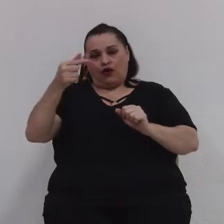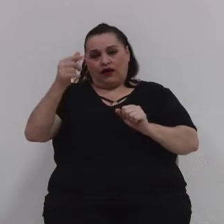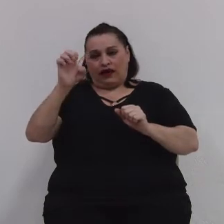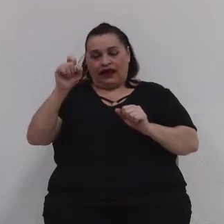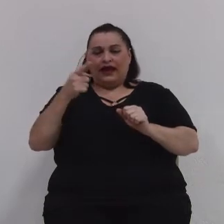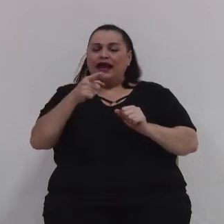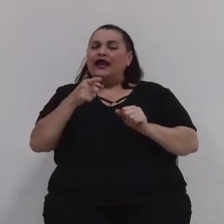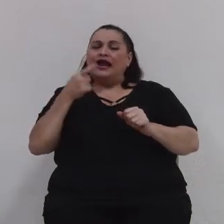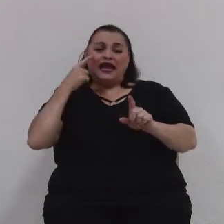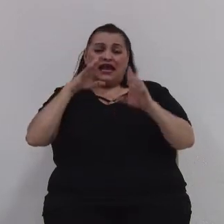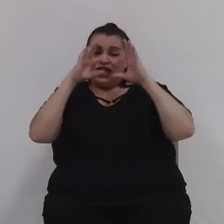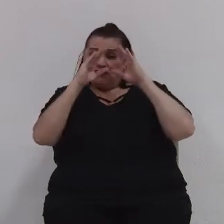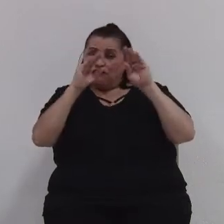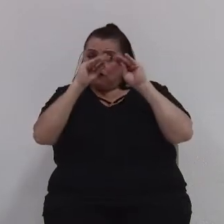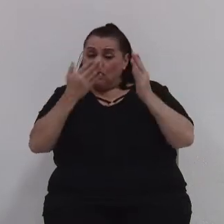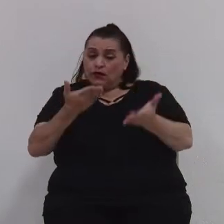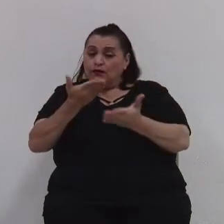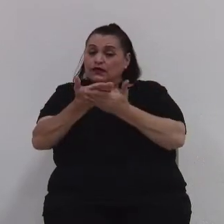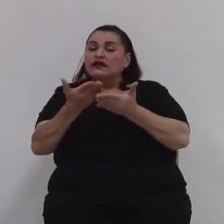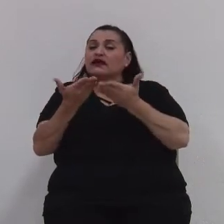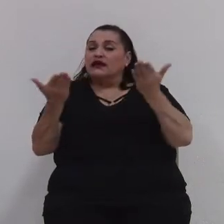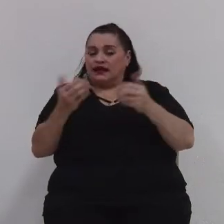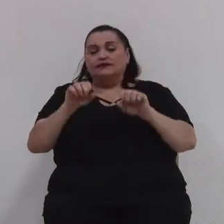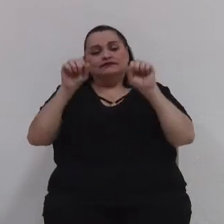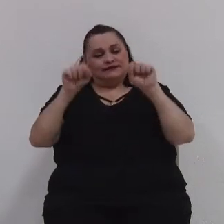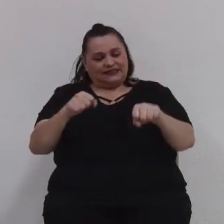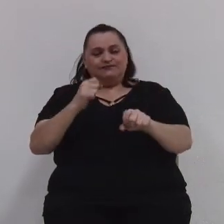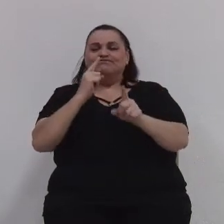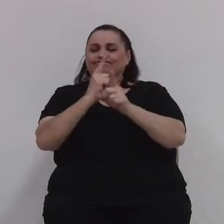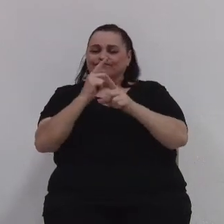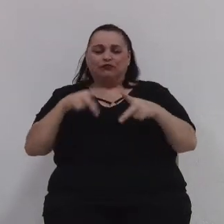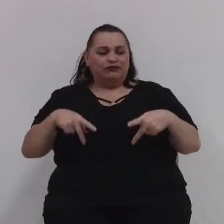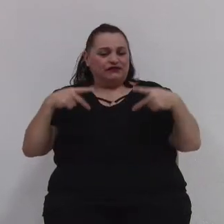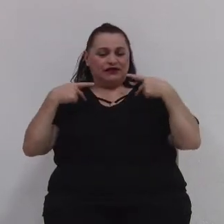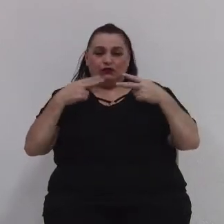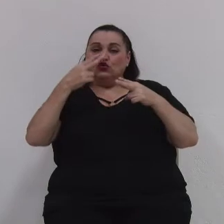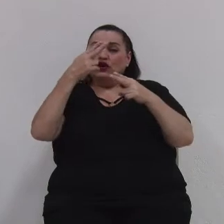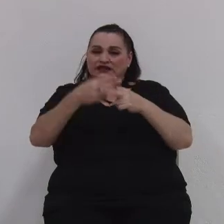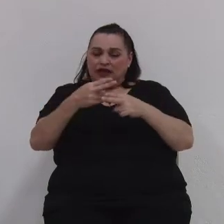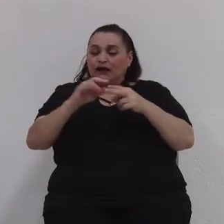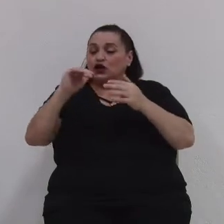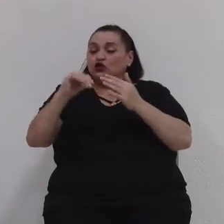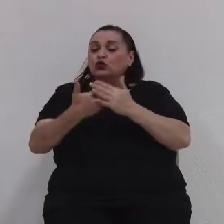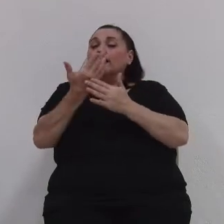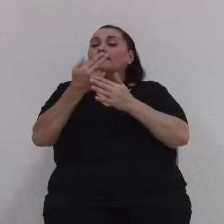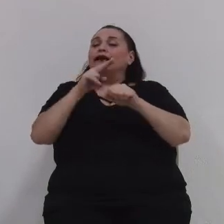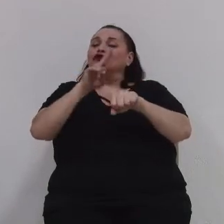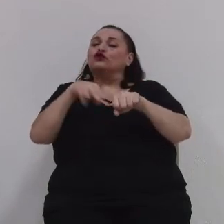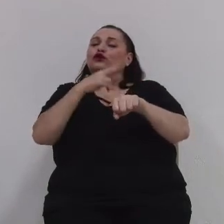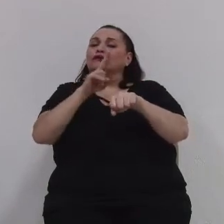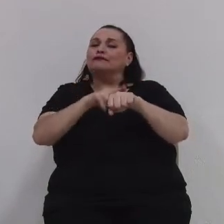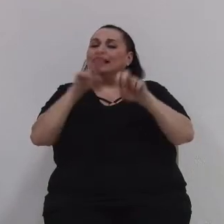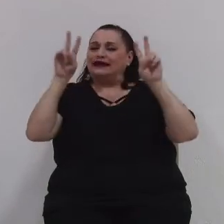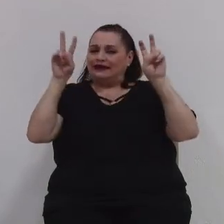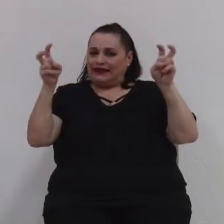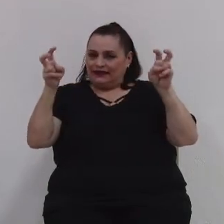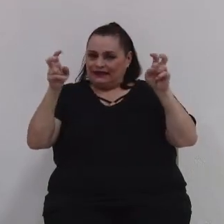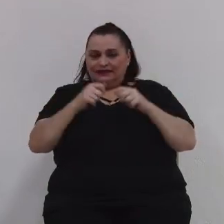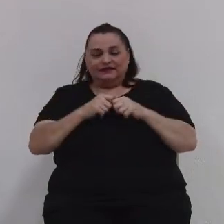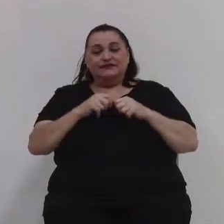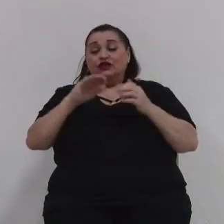que el informe lo que está planteando es que en efecto estamos viviendo lo que llaman esta nueva normalidad, y esta nueva